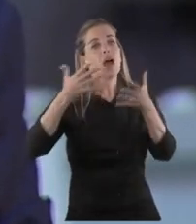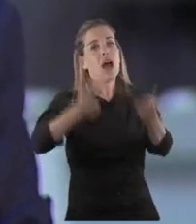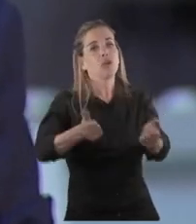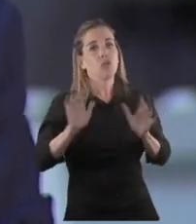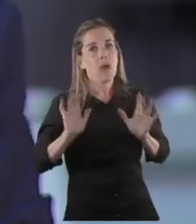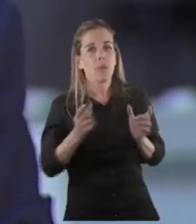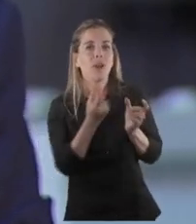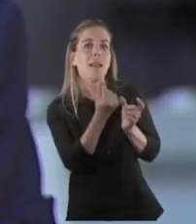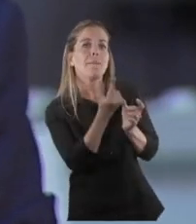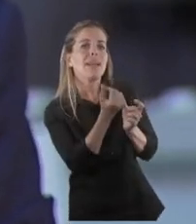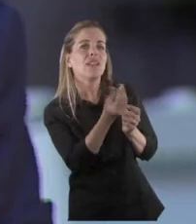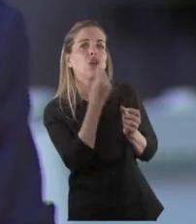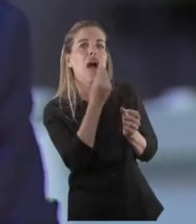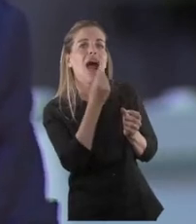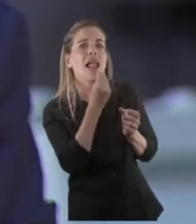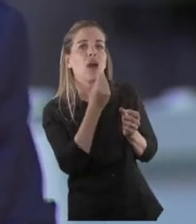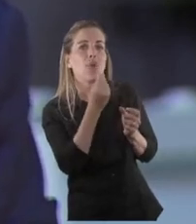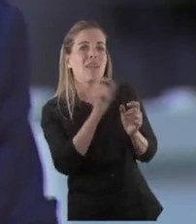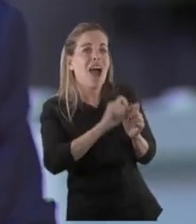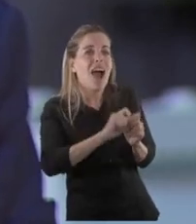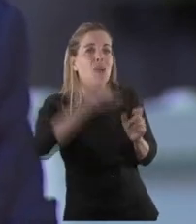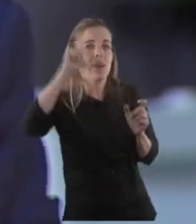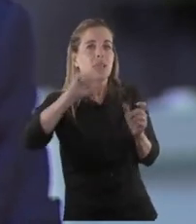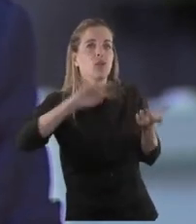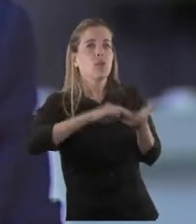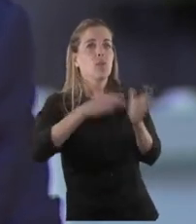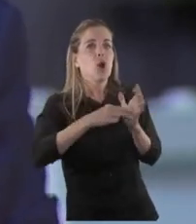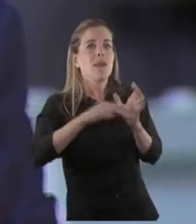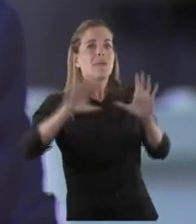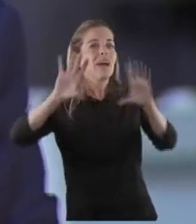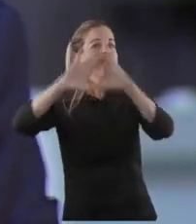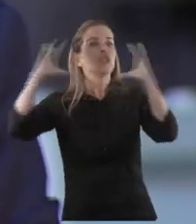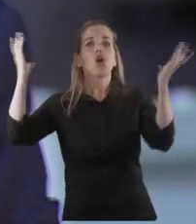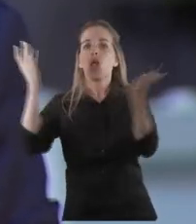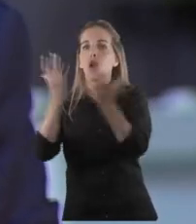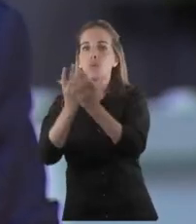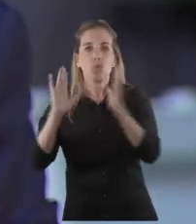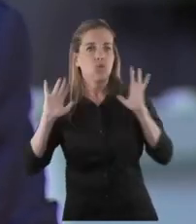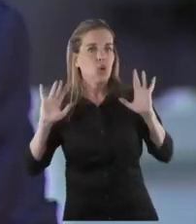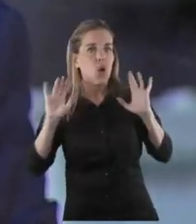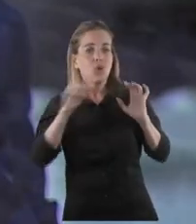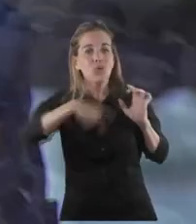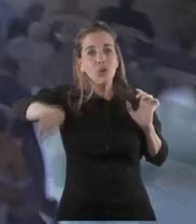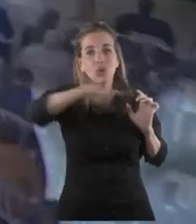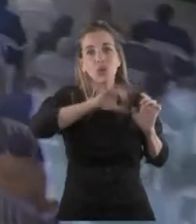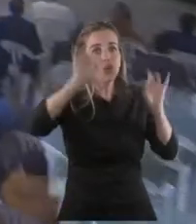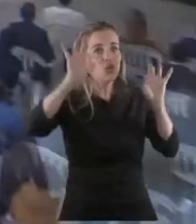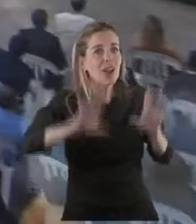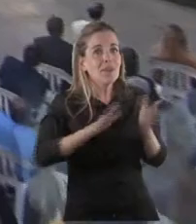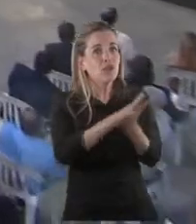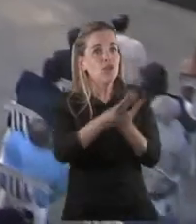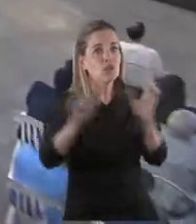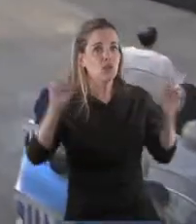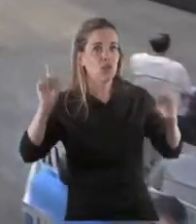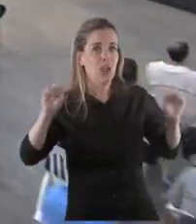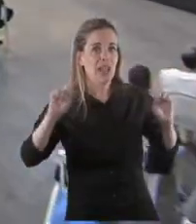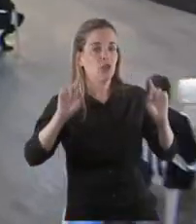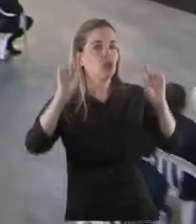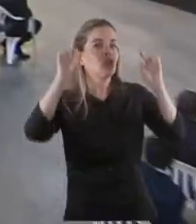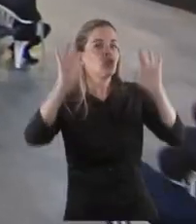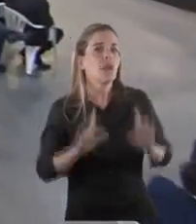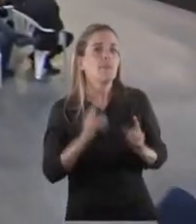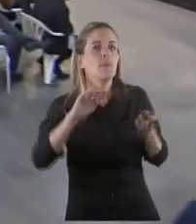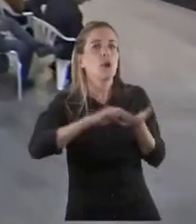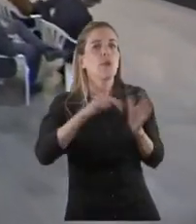de los alimentos es un problema mundial, que no lo podemos resolver solos. No es un problema de Argentina.